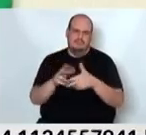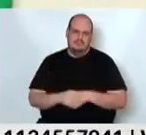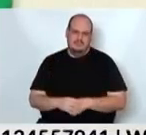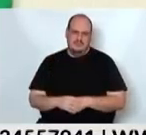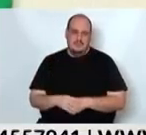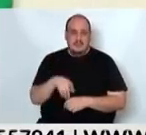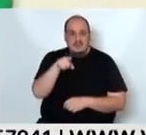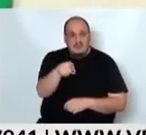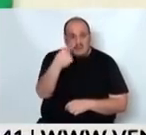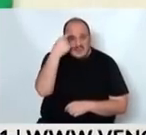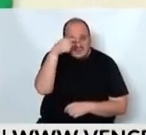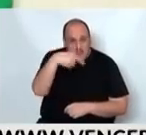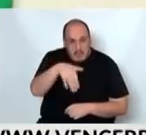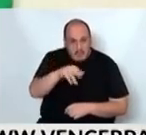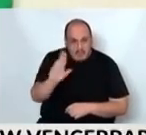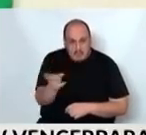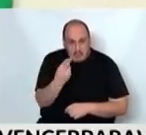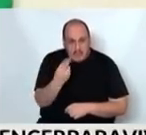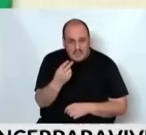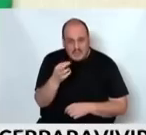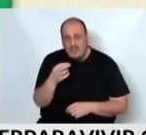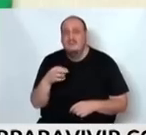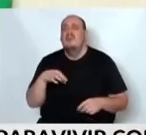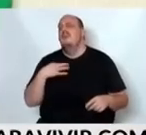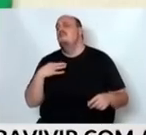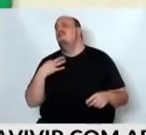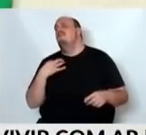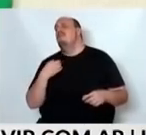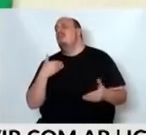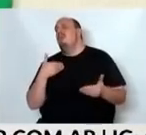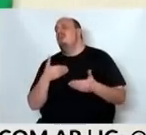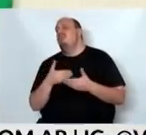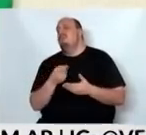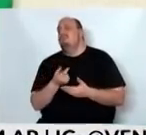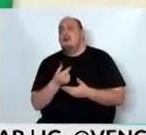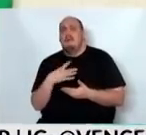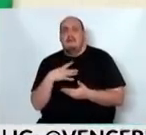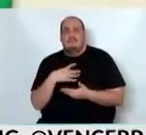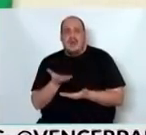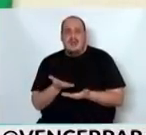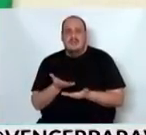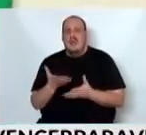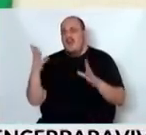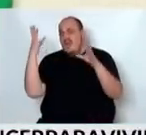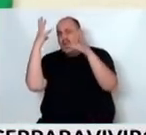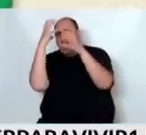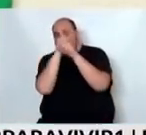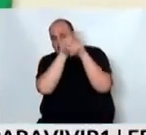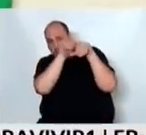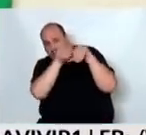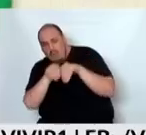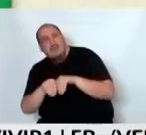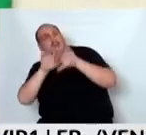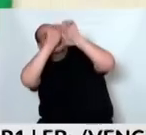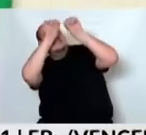ahora que te vas a matar, que te queda poco, que no vas a poder salir del mundo, de la oscuridad o del pozo en el que estás.